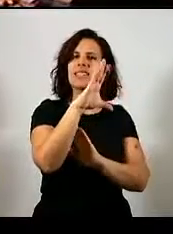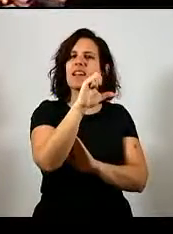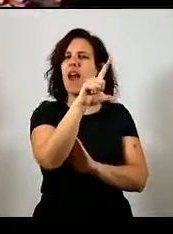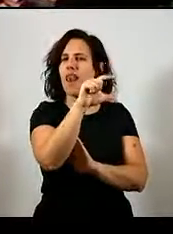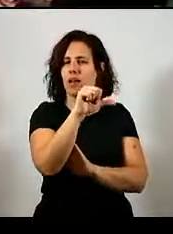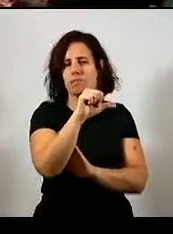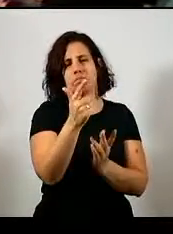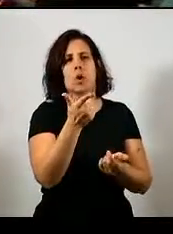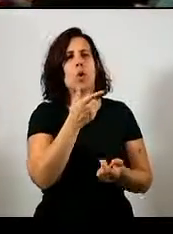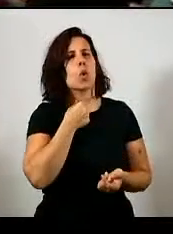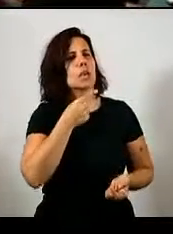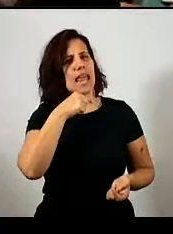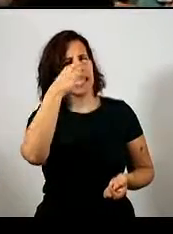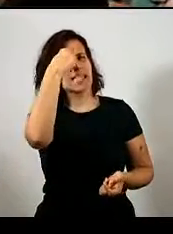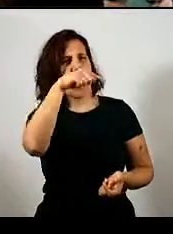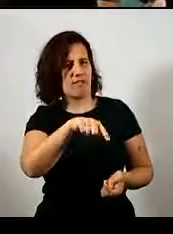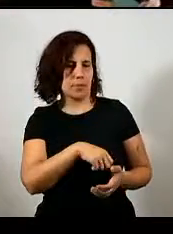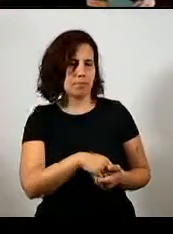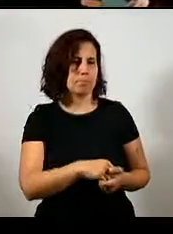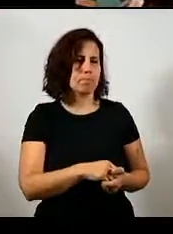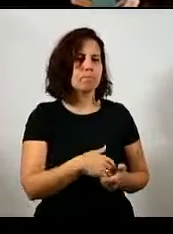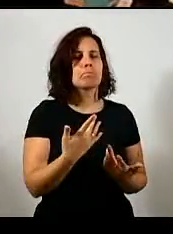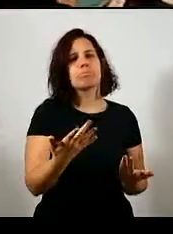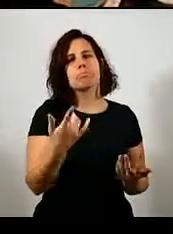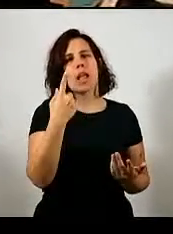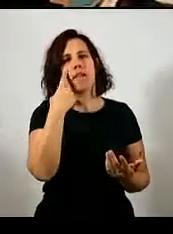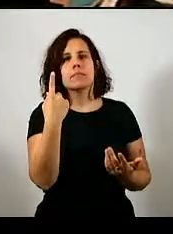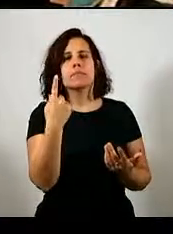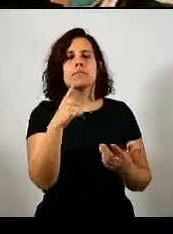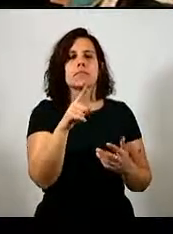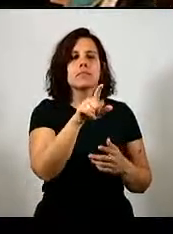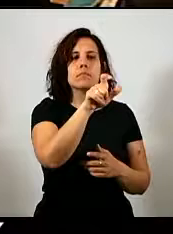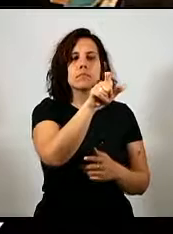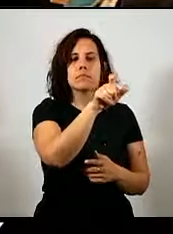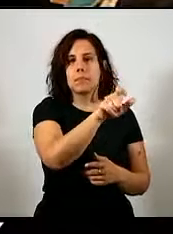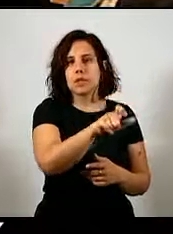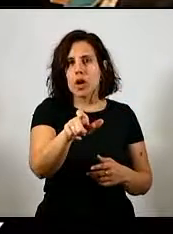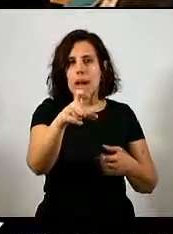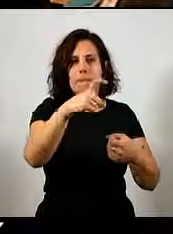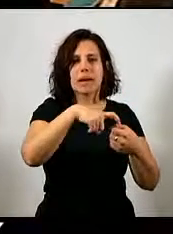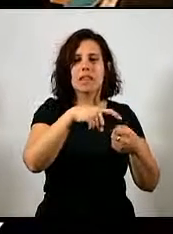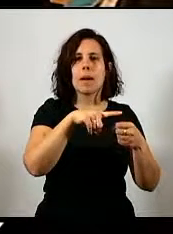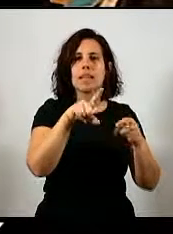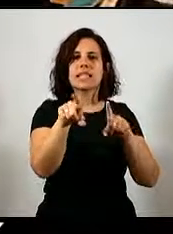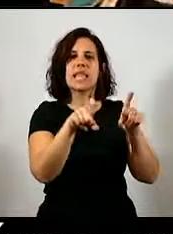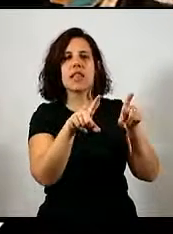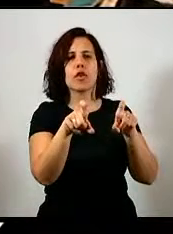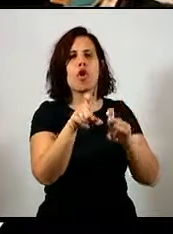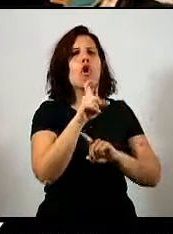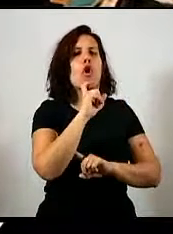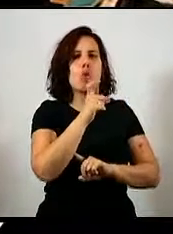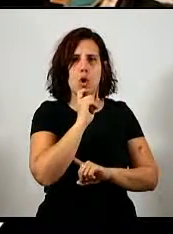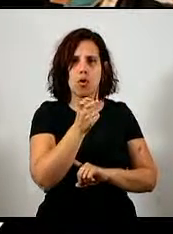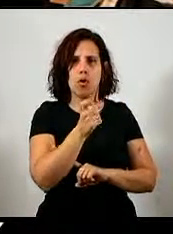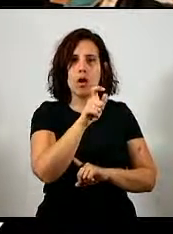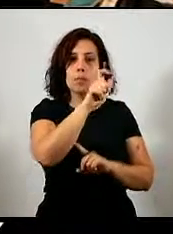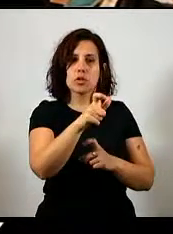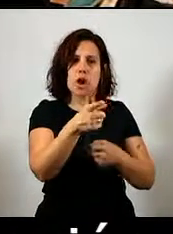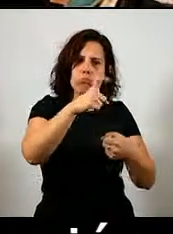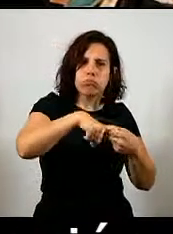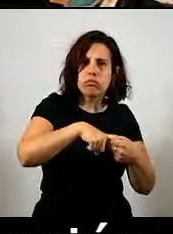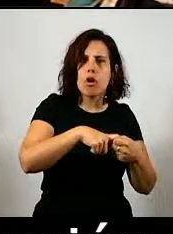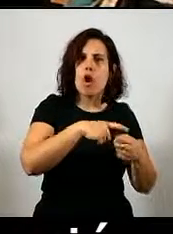saber cómo se va a hacer la selección de los participantes, si su participación debe ser